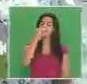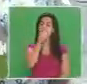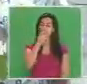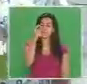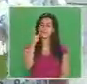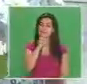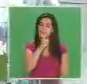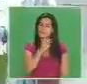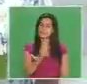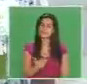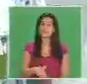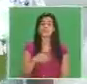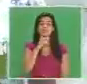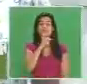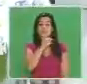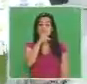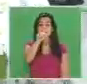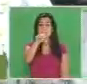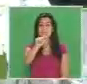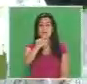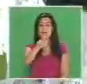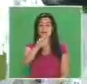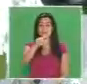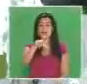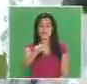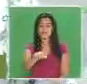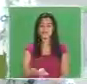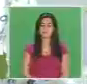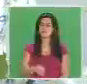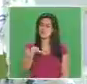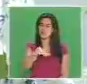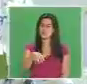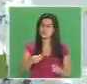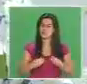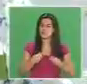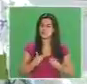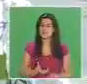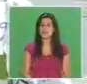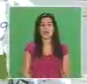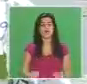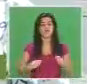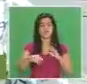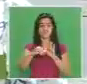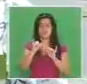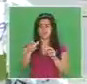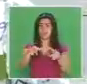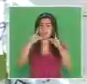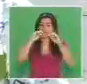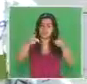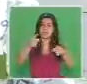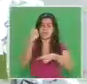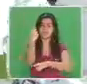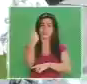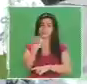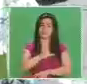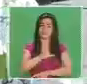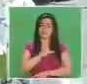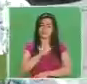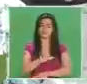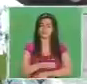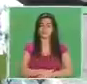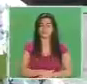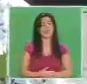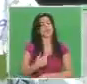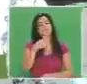apellido? Buenos días, Mariela Reyes de Santa Oveña. ¿De qué sector viene usted? Aquí, de Avenida Panteón. Mire, el día de hoy, el Sistema Nacional de